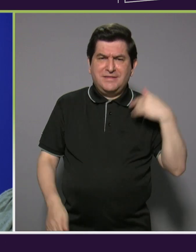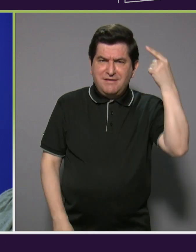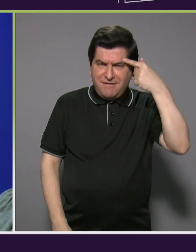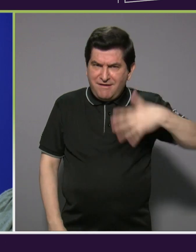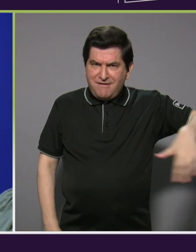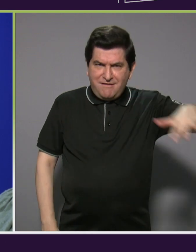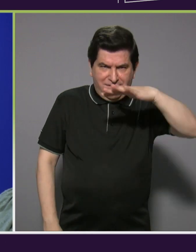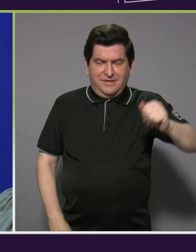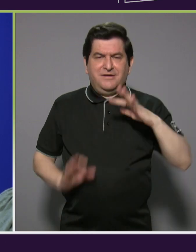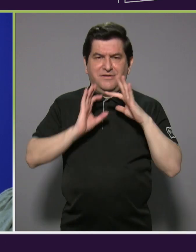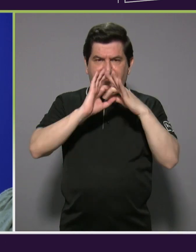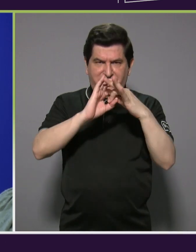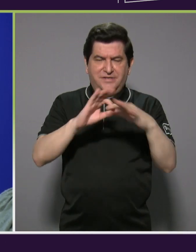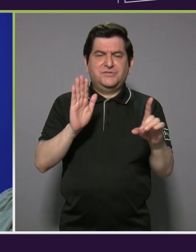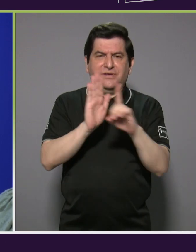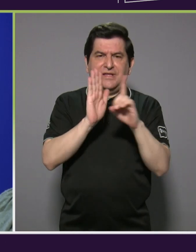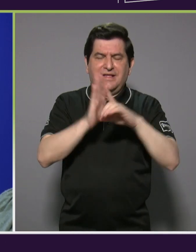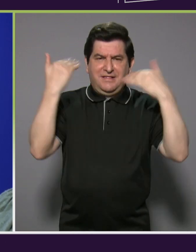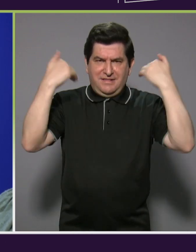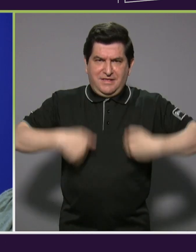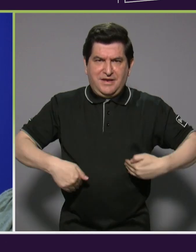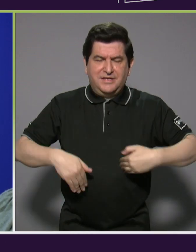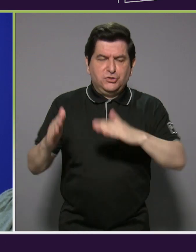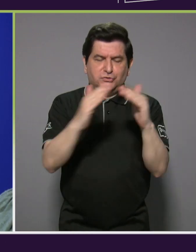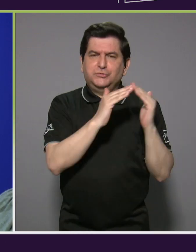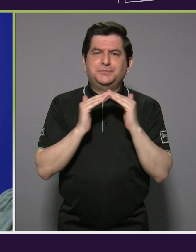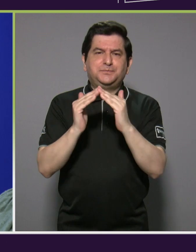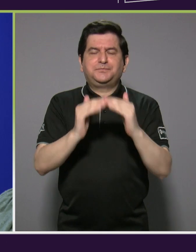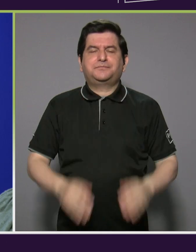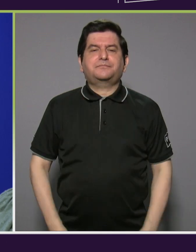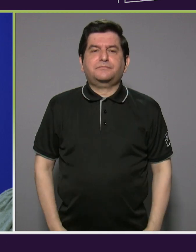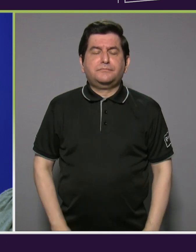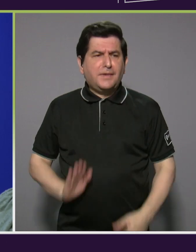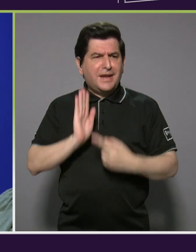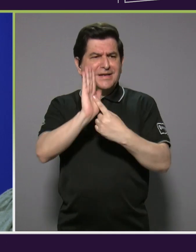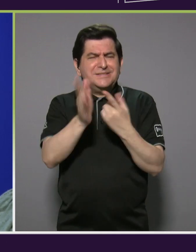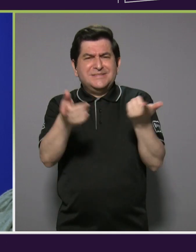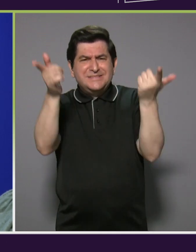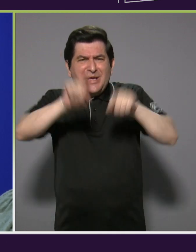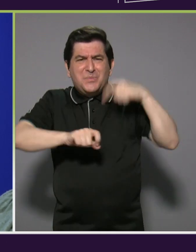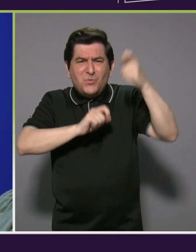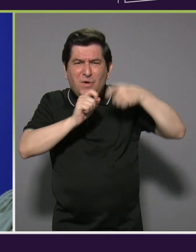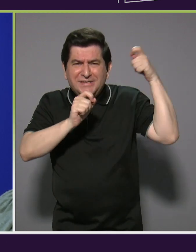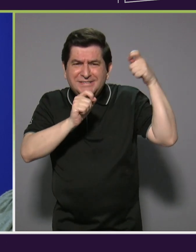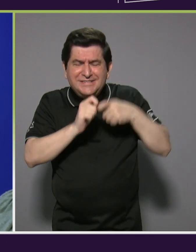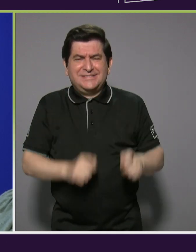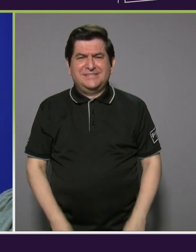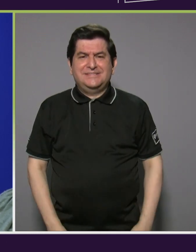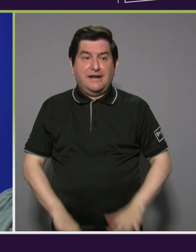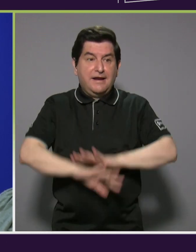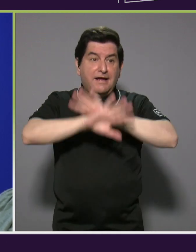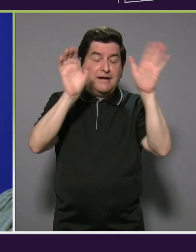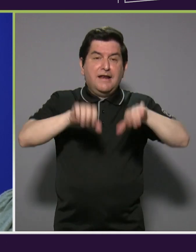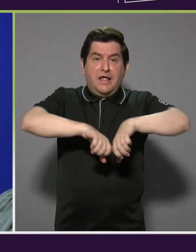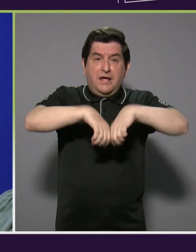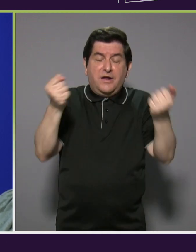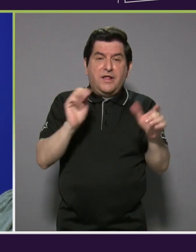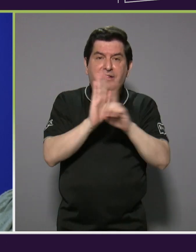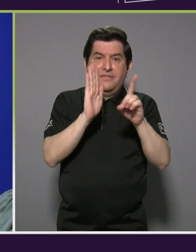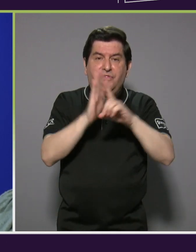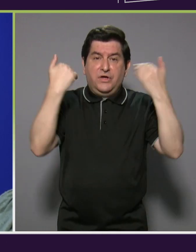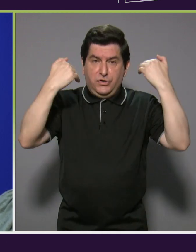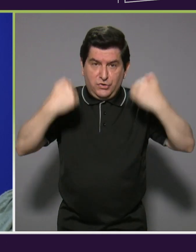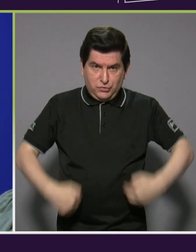Estado en relación a los derechos humanos de esta población. Se evidencia en este caso específico que hay una clara violación de los derechos